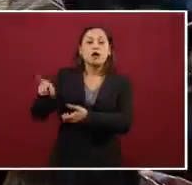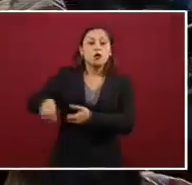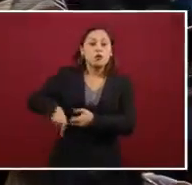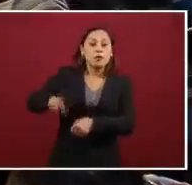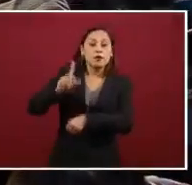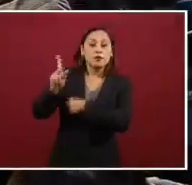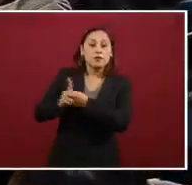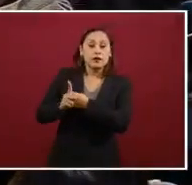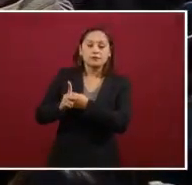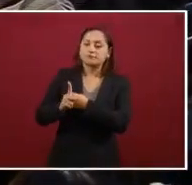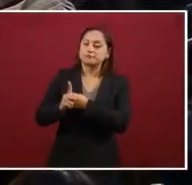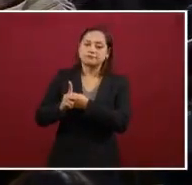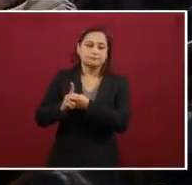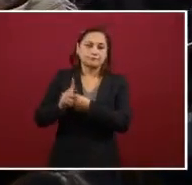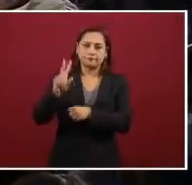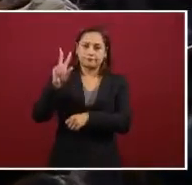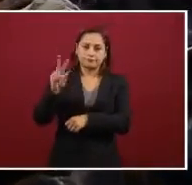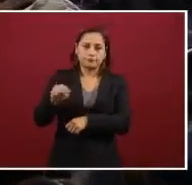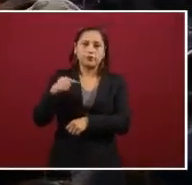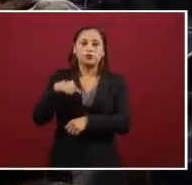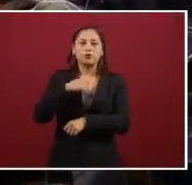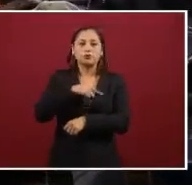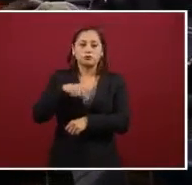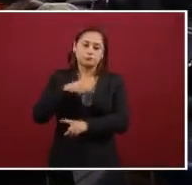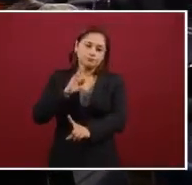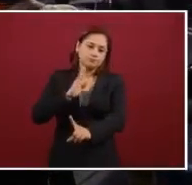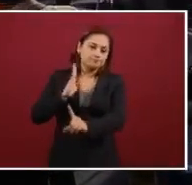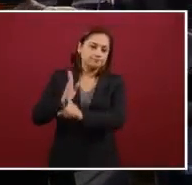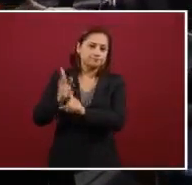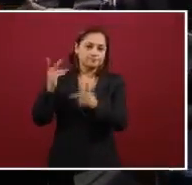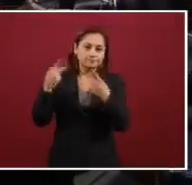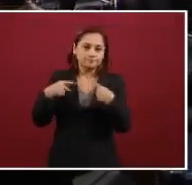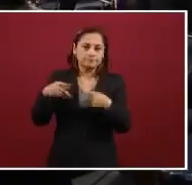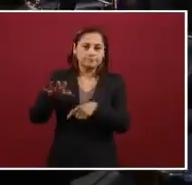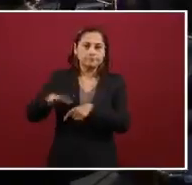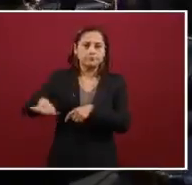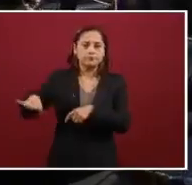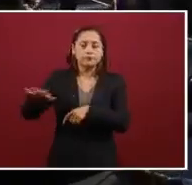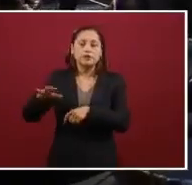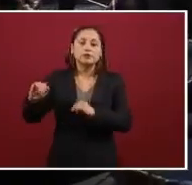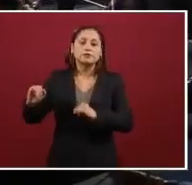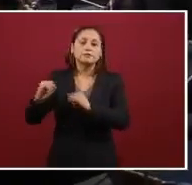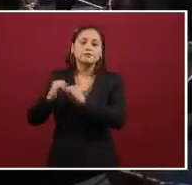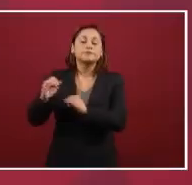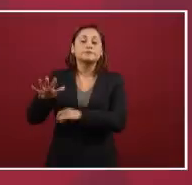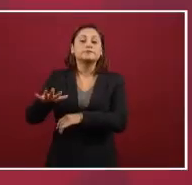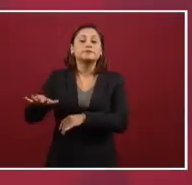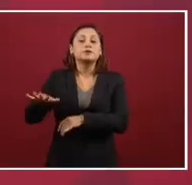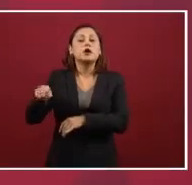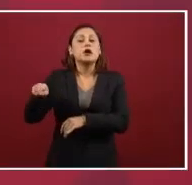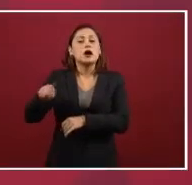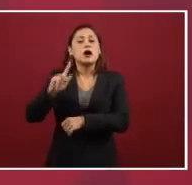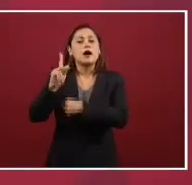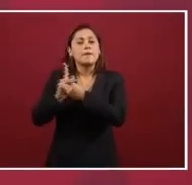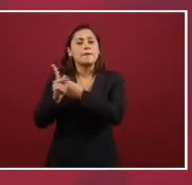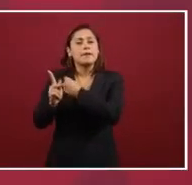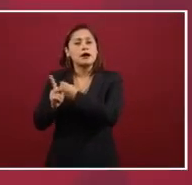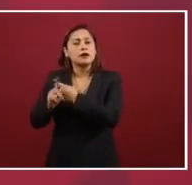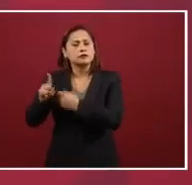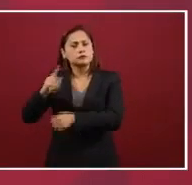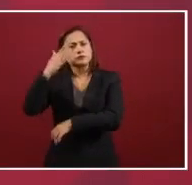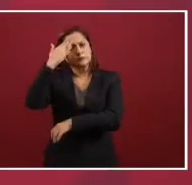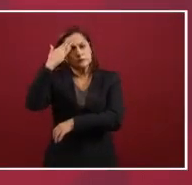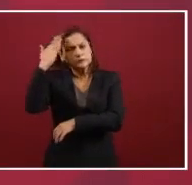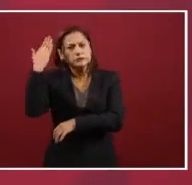Y están plenamente conscientes, por supuesto, los países, los gobiernos, de que estas son las reglas y las normas